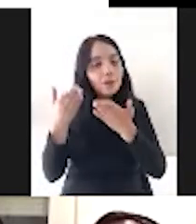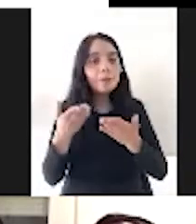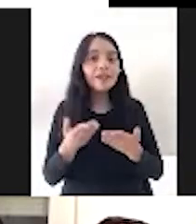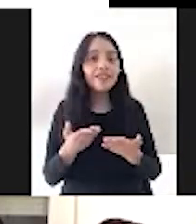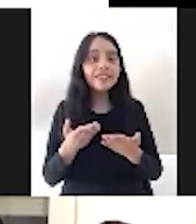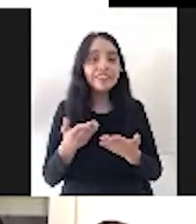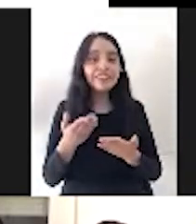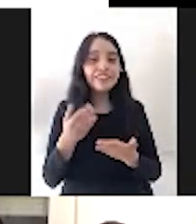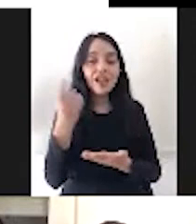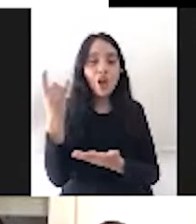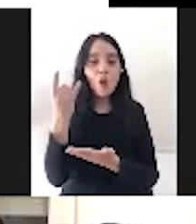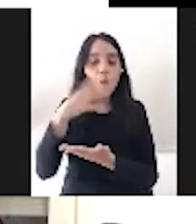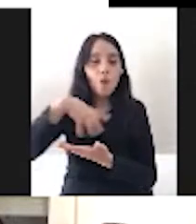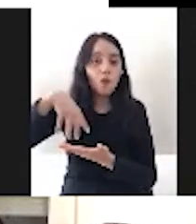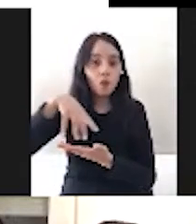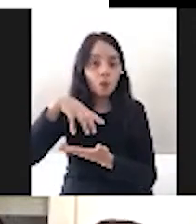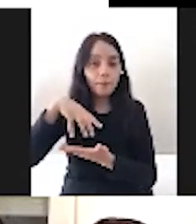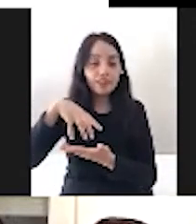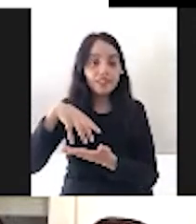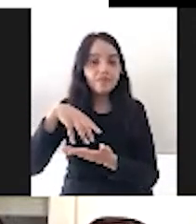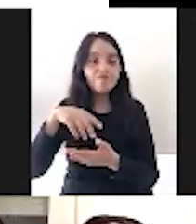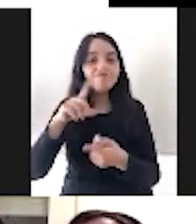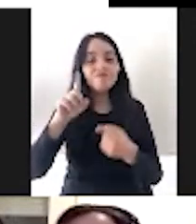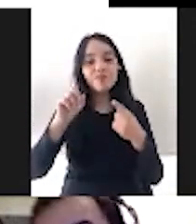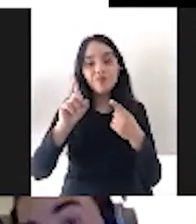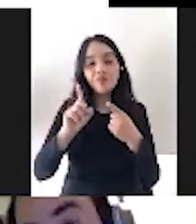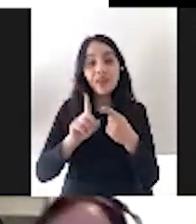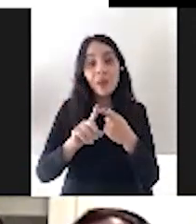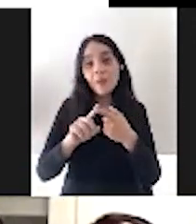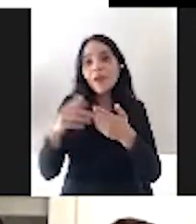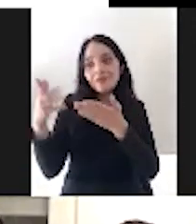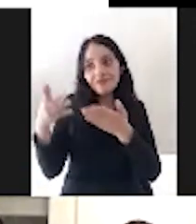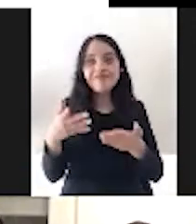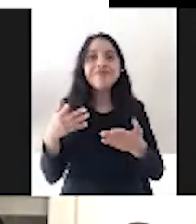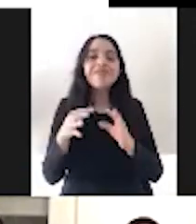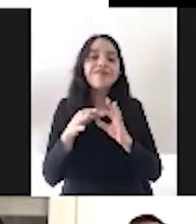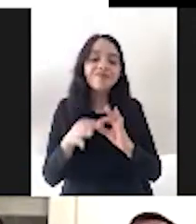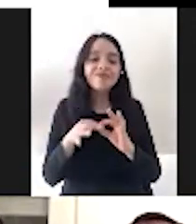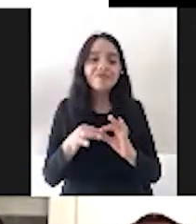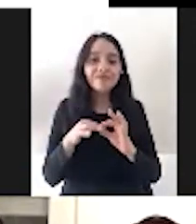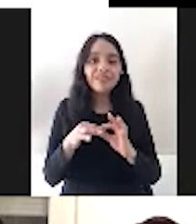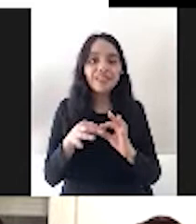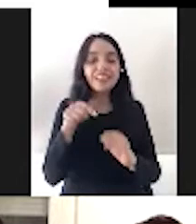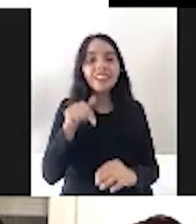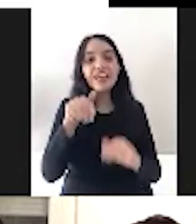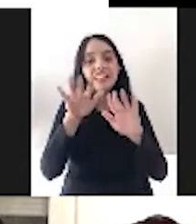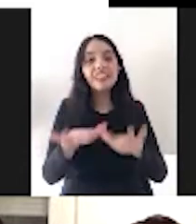Universidad Pedagógica por invitarme a participar en este seminario que habla sobre la inclusión